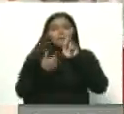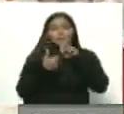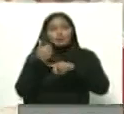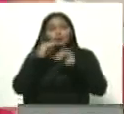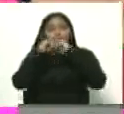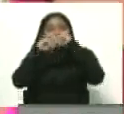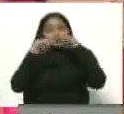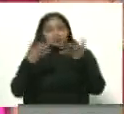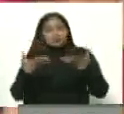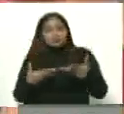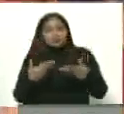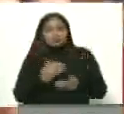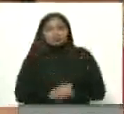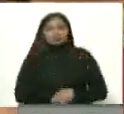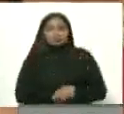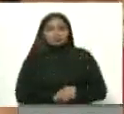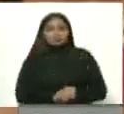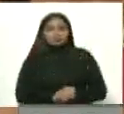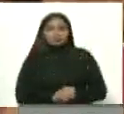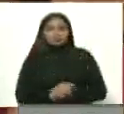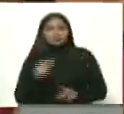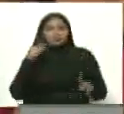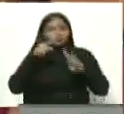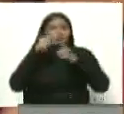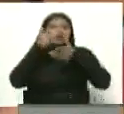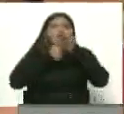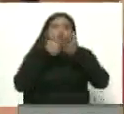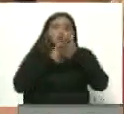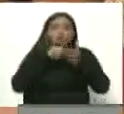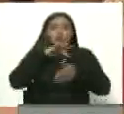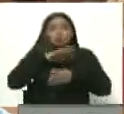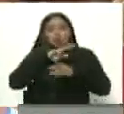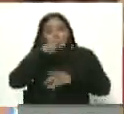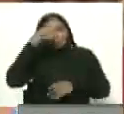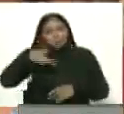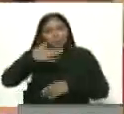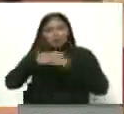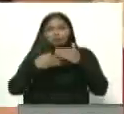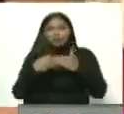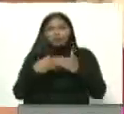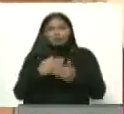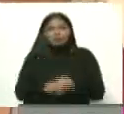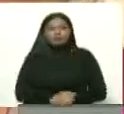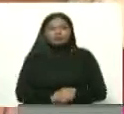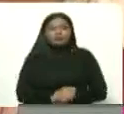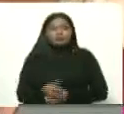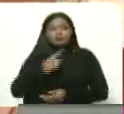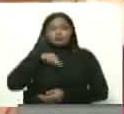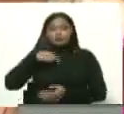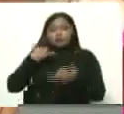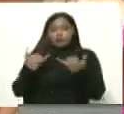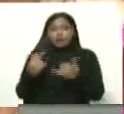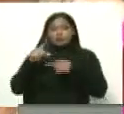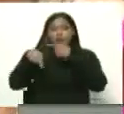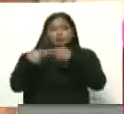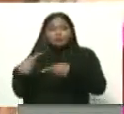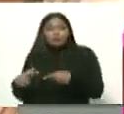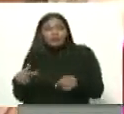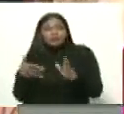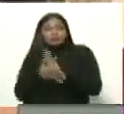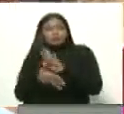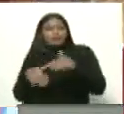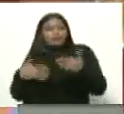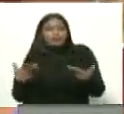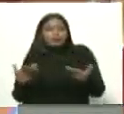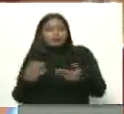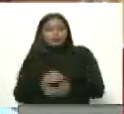que un compendio de las luchas históricas del pueblo venezolano hasta ese momento. Luego, a partir